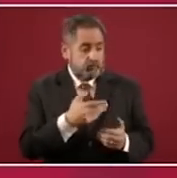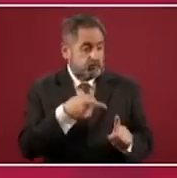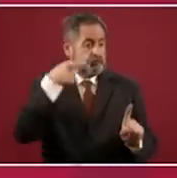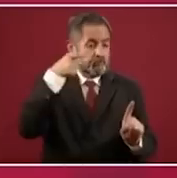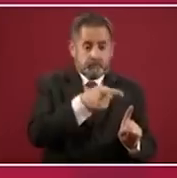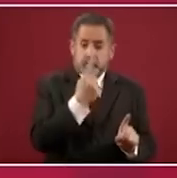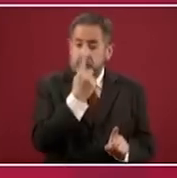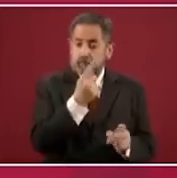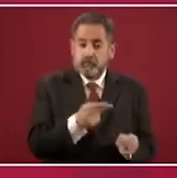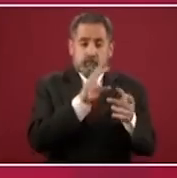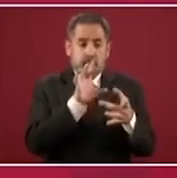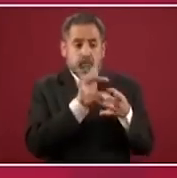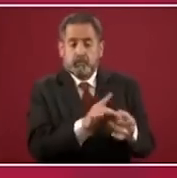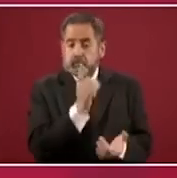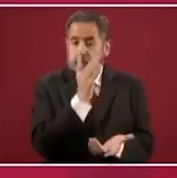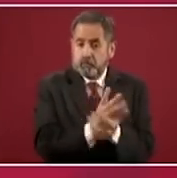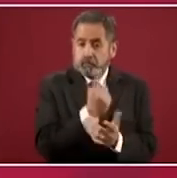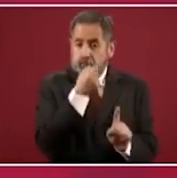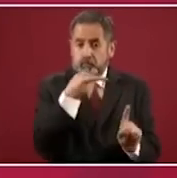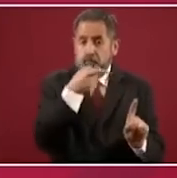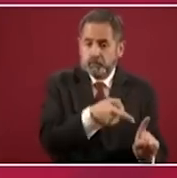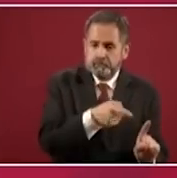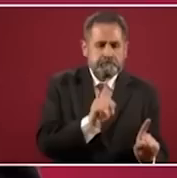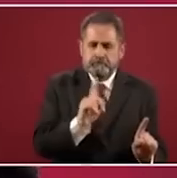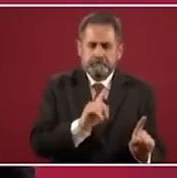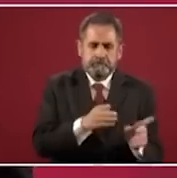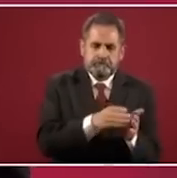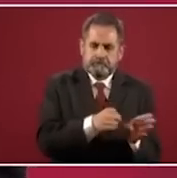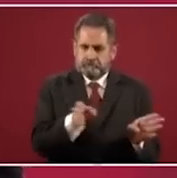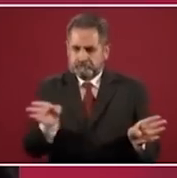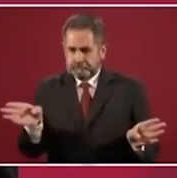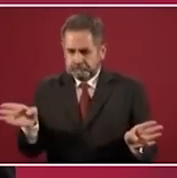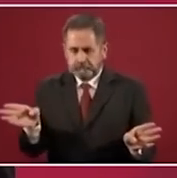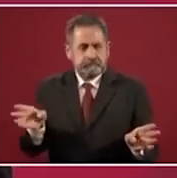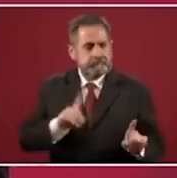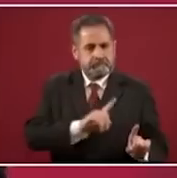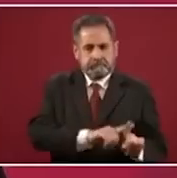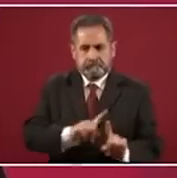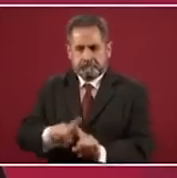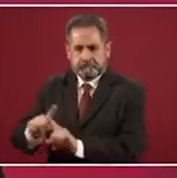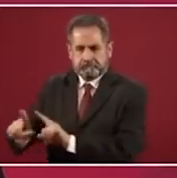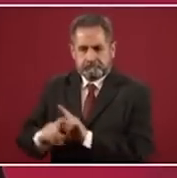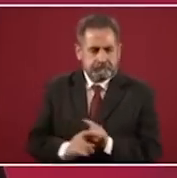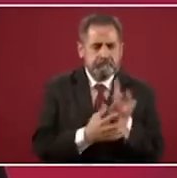una sola canasta. Tenemos que buscar una relación diversificada.